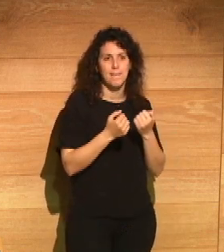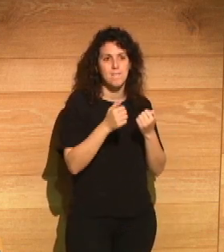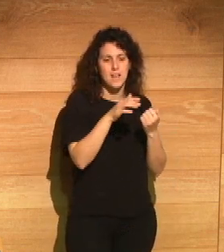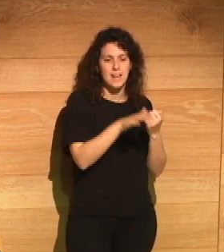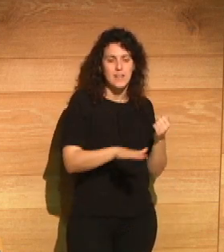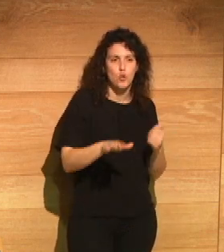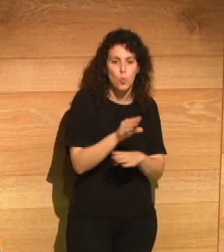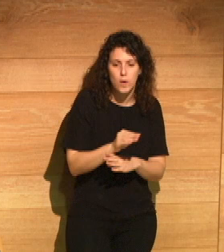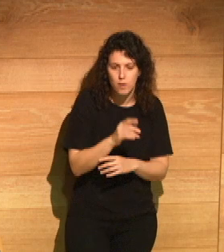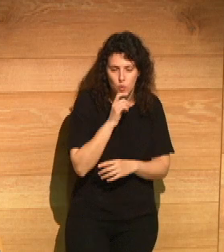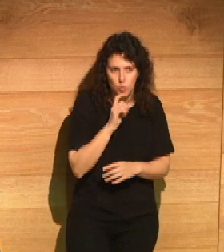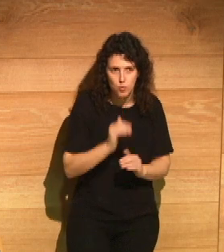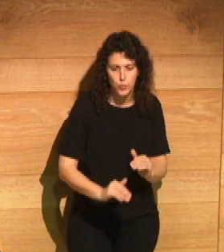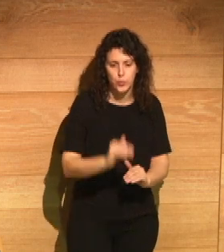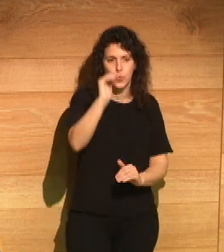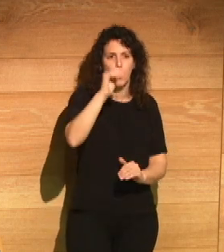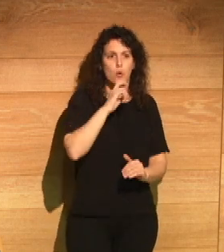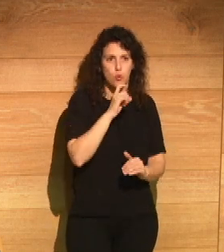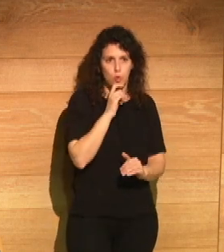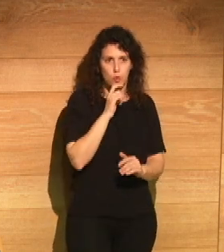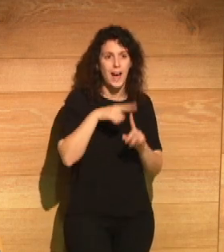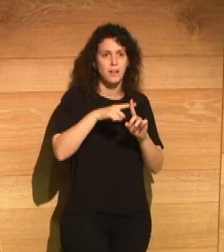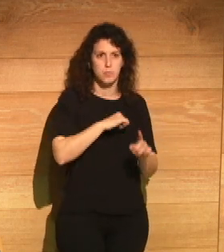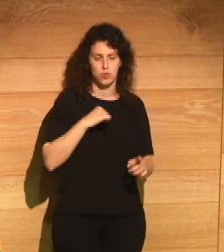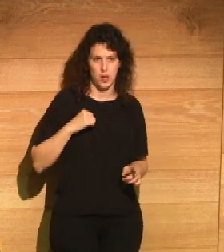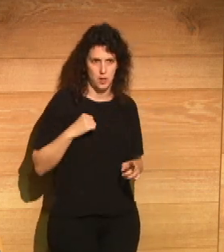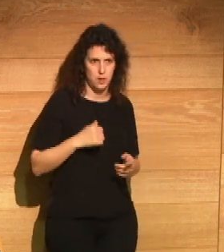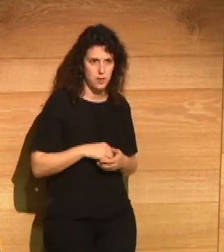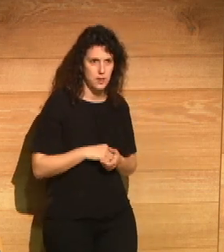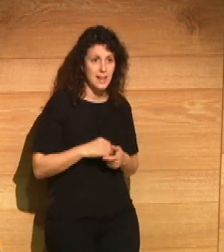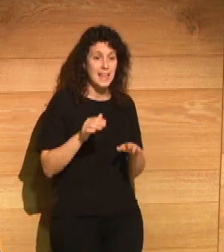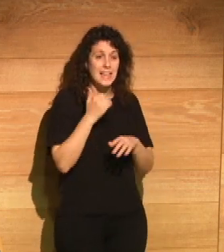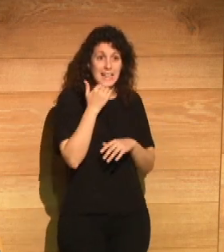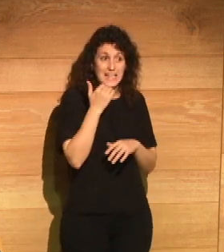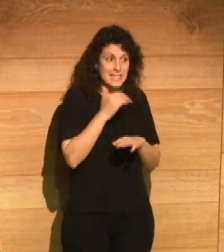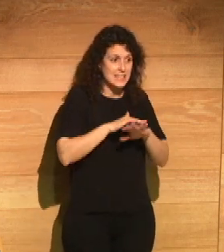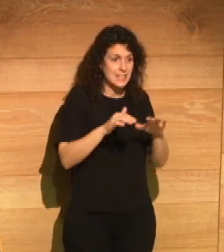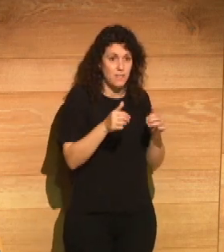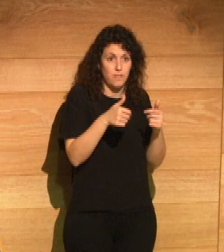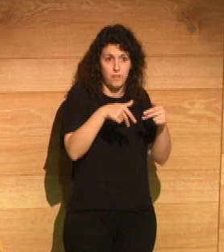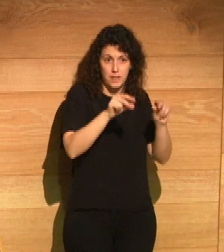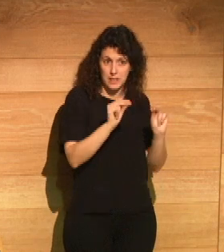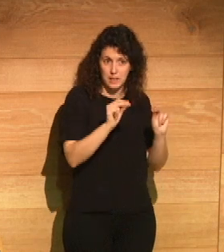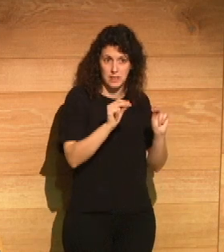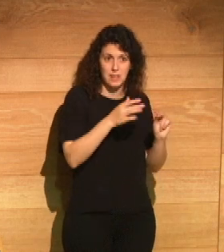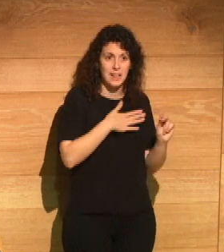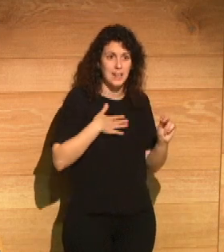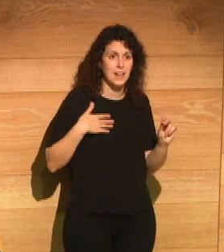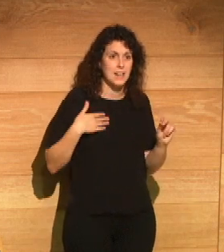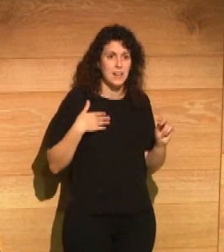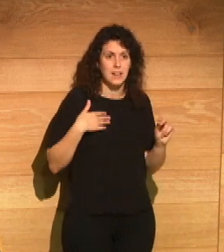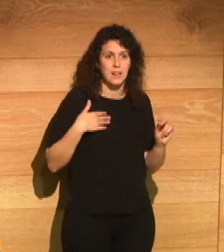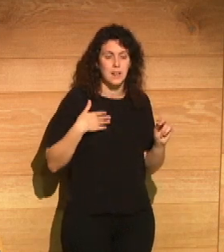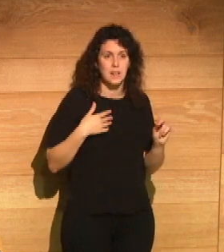que de lo personal. Como ya tenemos que terminar, te quería cosas, una que